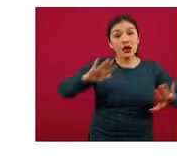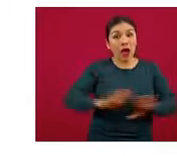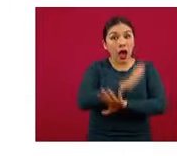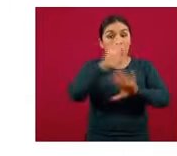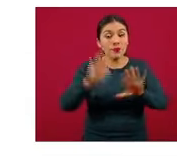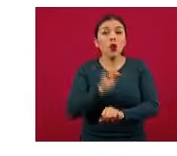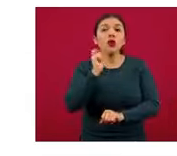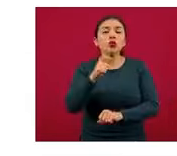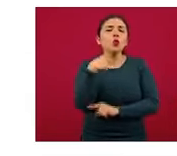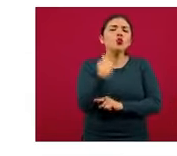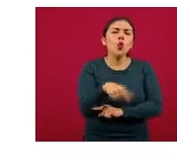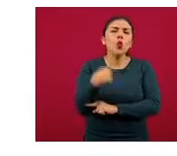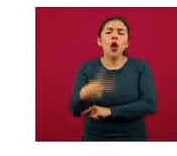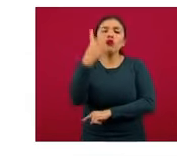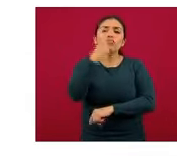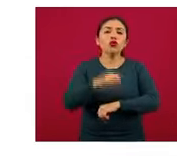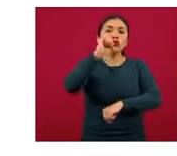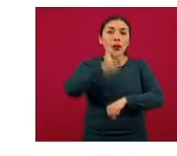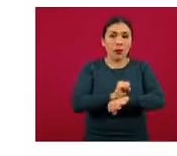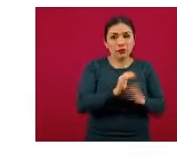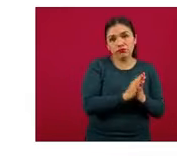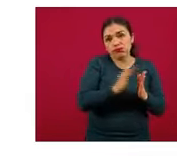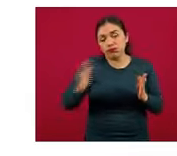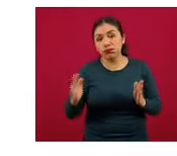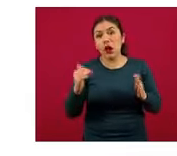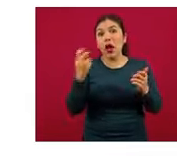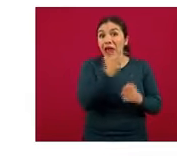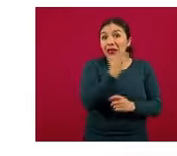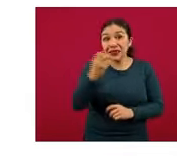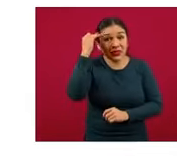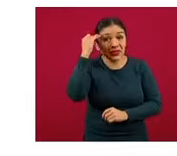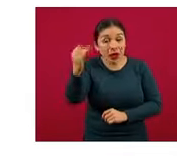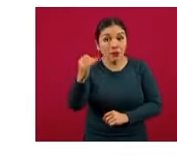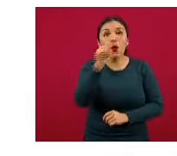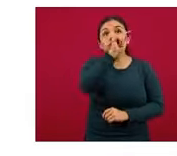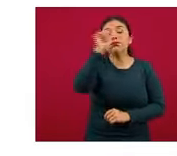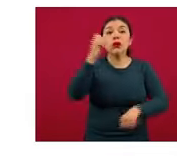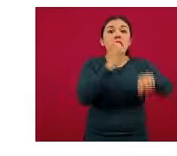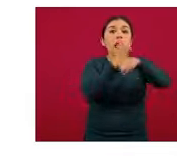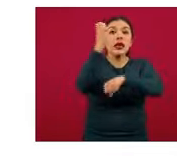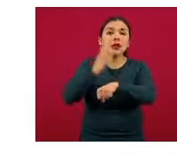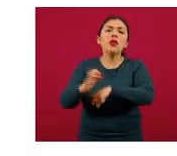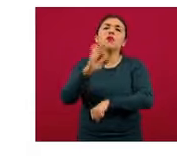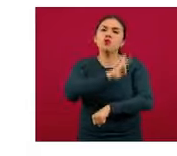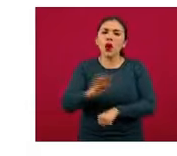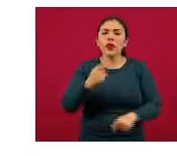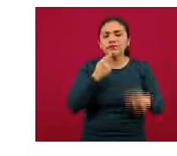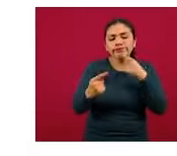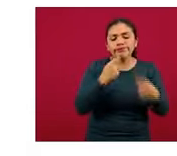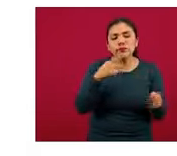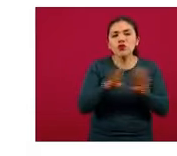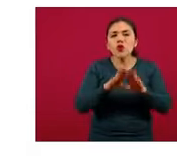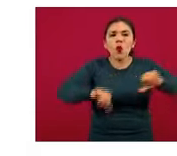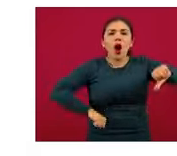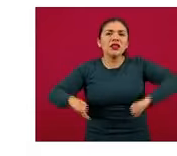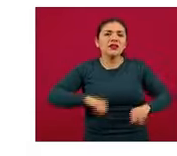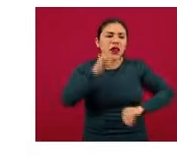una vigencia de 2 semanas, a través de las cuales las entidades entonces pueden hacer los arreglos correspondientes